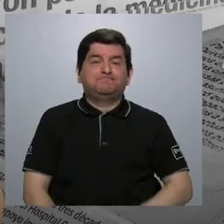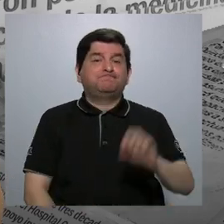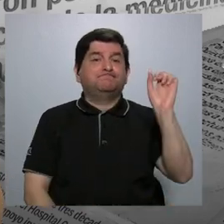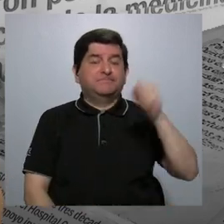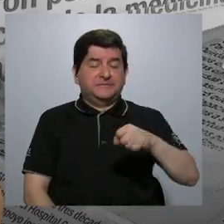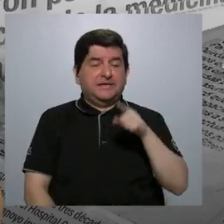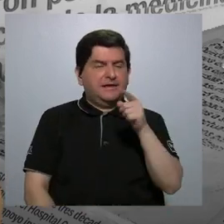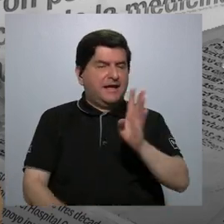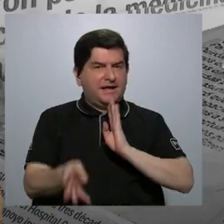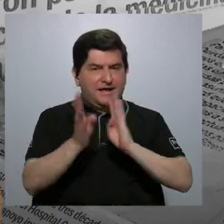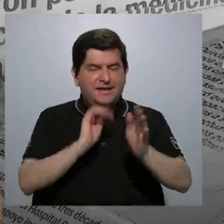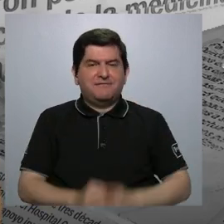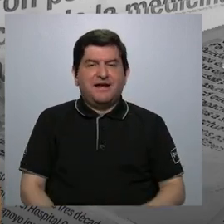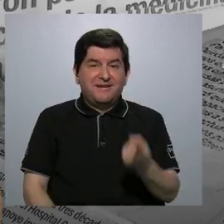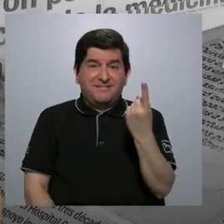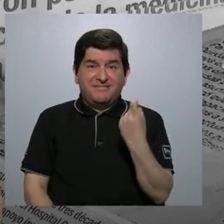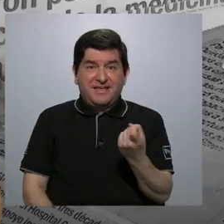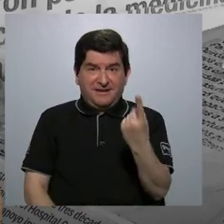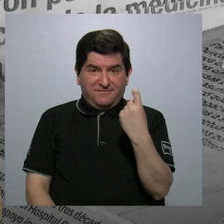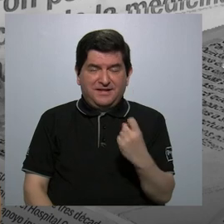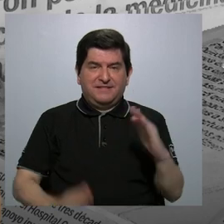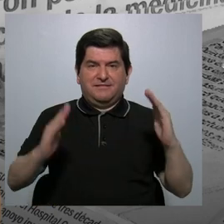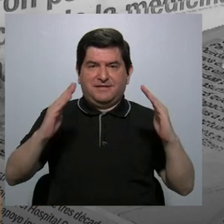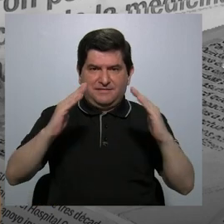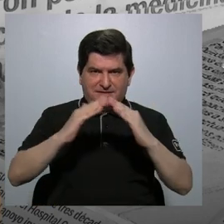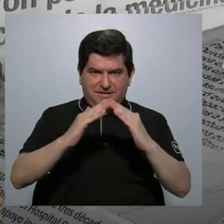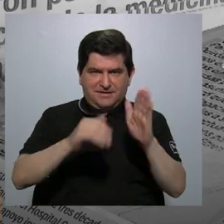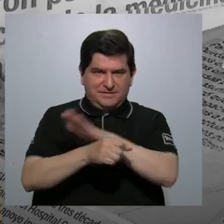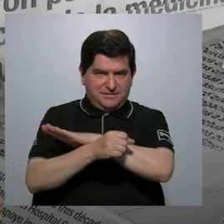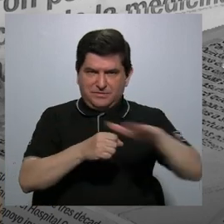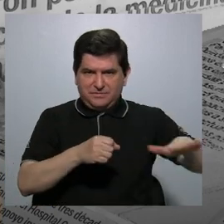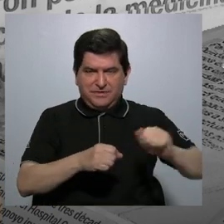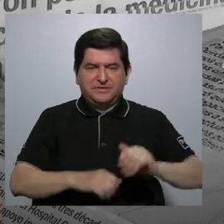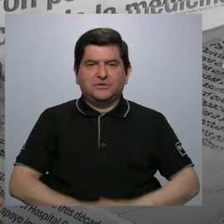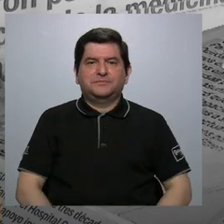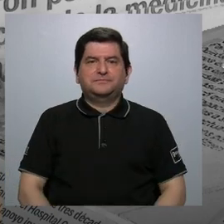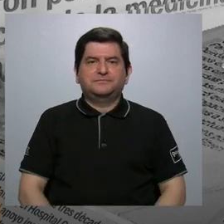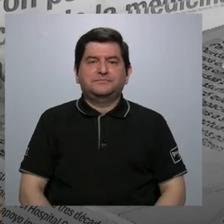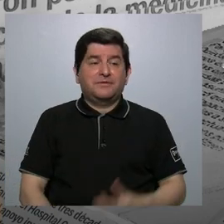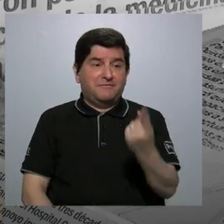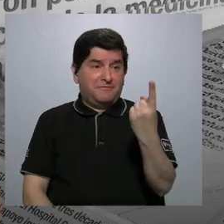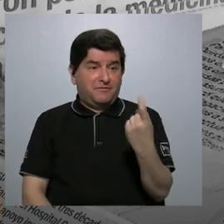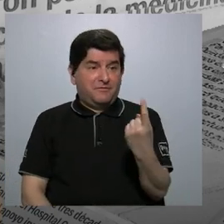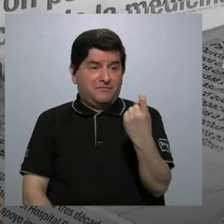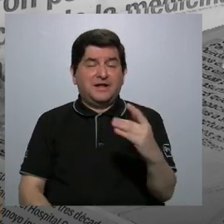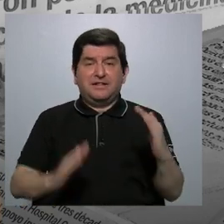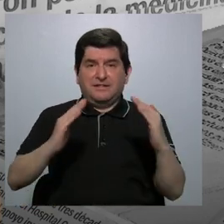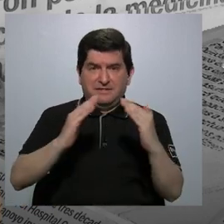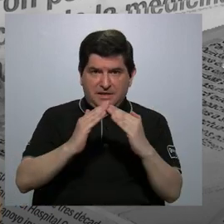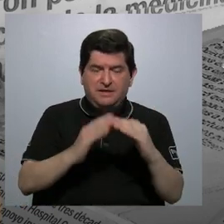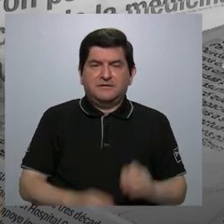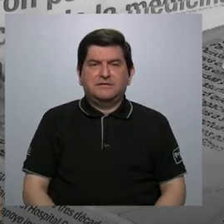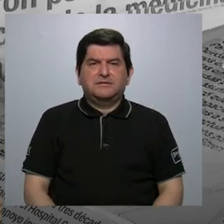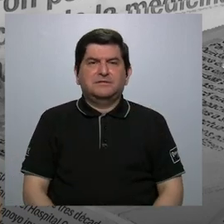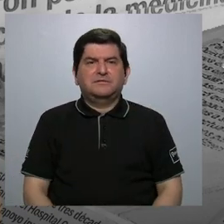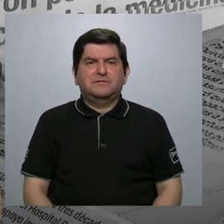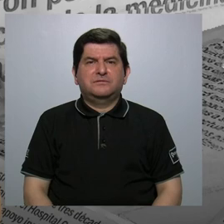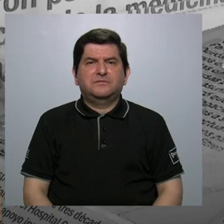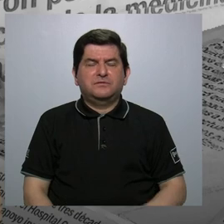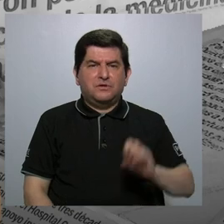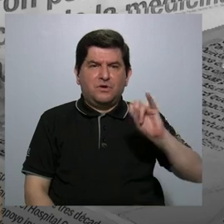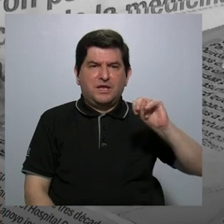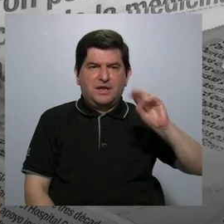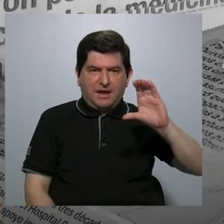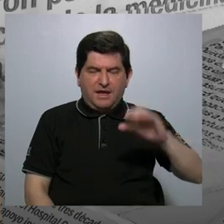tenemos que hablar del déficit habitacional total. Hay un déficit habitacional que maneja el